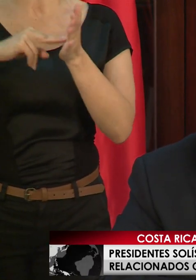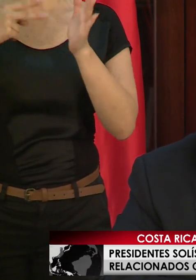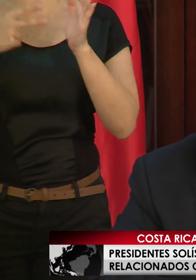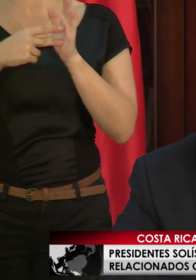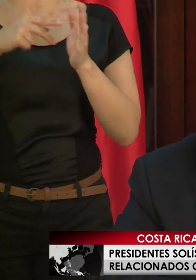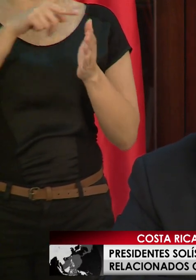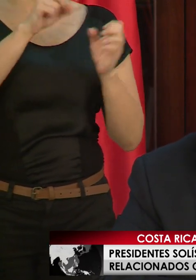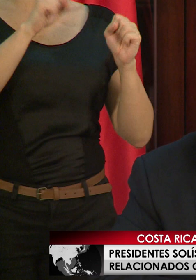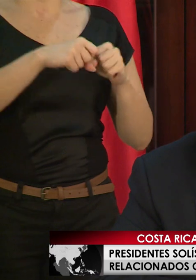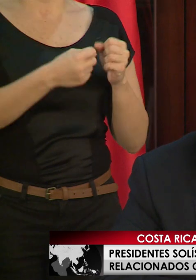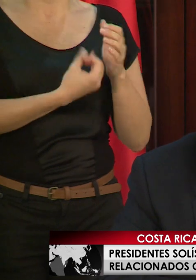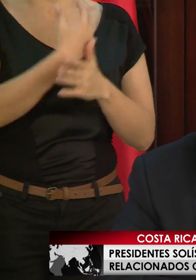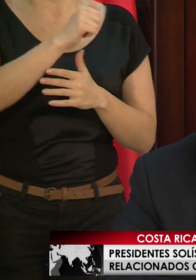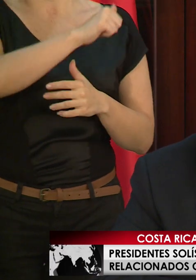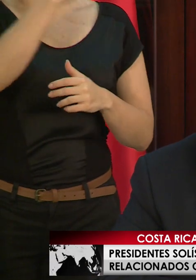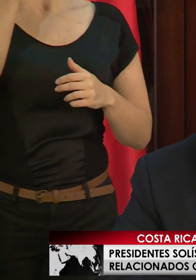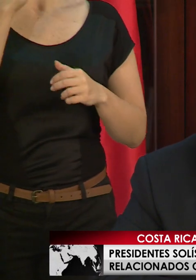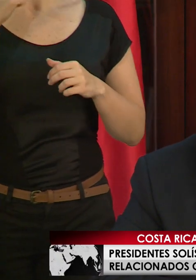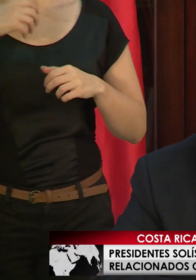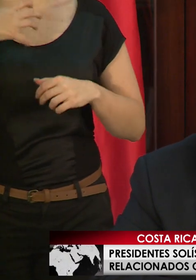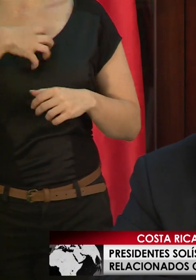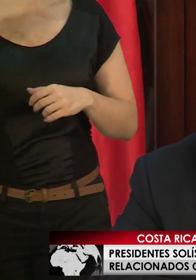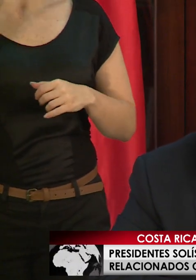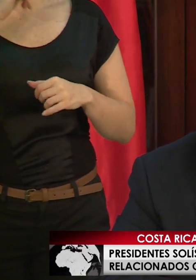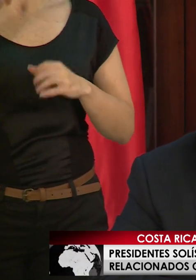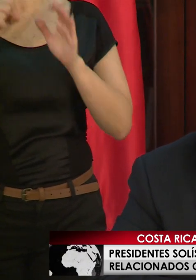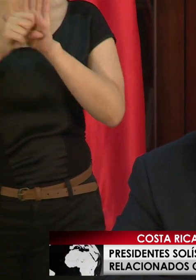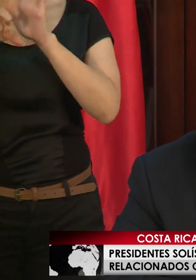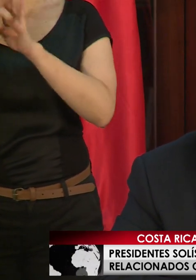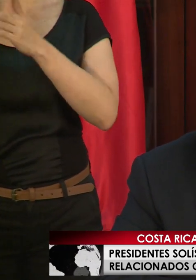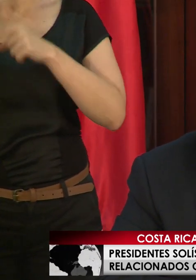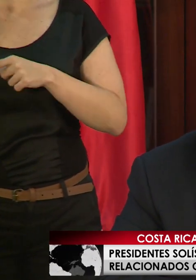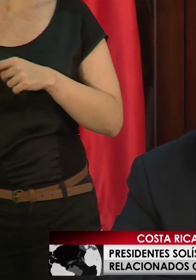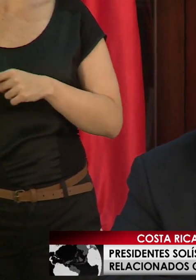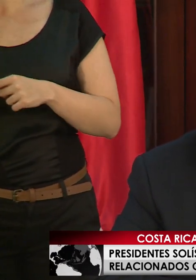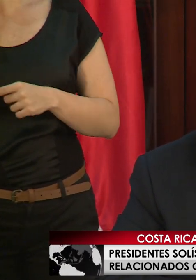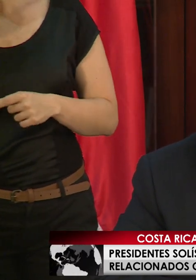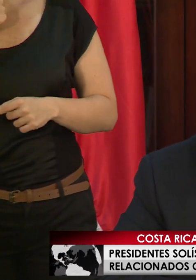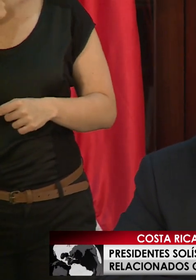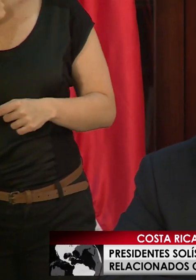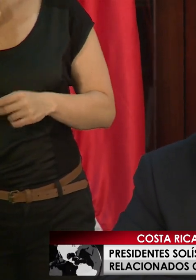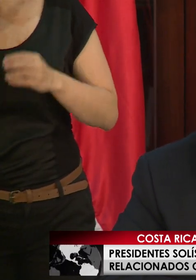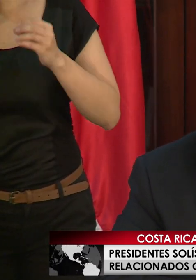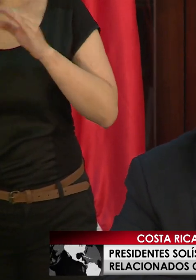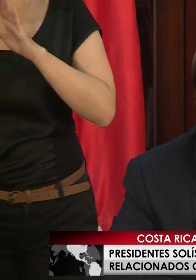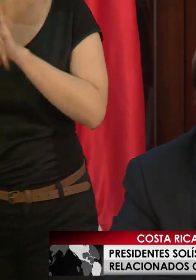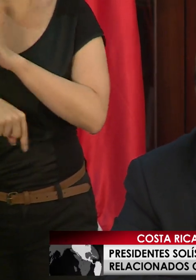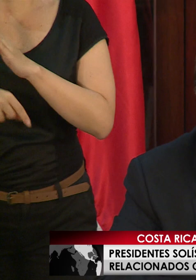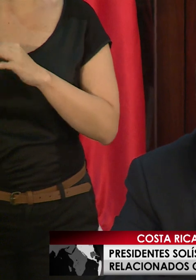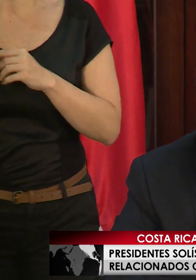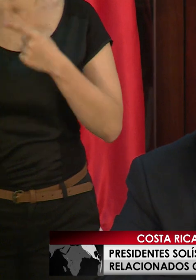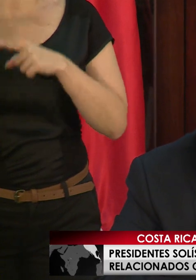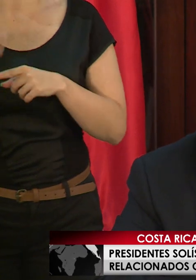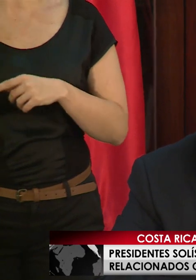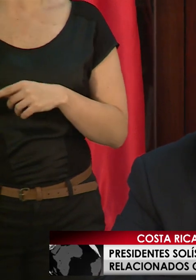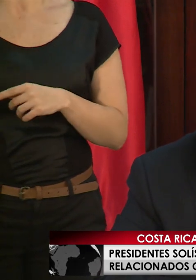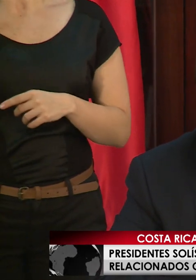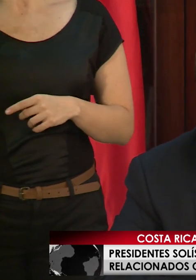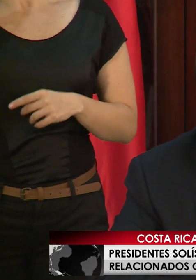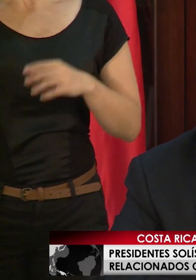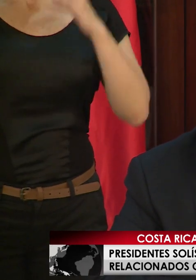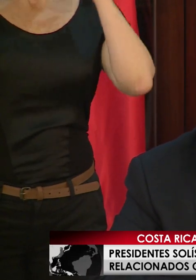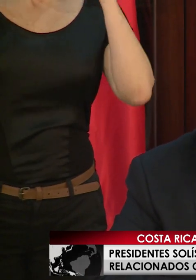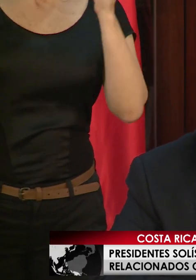puede crear otro éxodo como el que se dio con la Asamblea Constituyente ante una crisis que se va a profundizar, no solo una crisis diplomática,